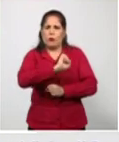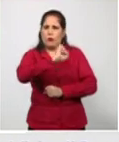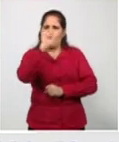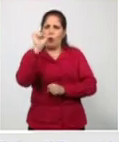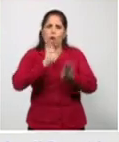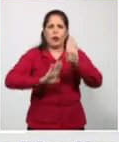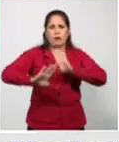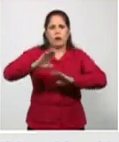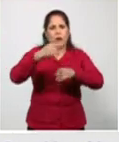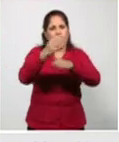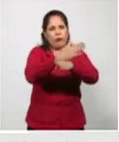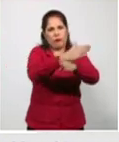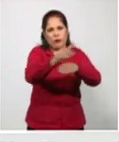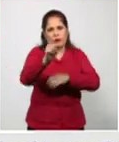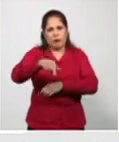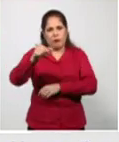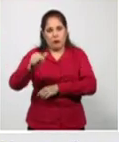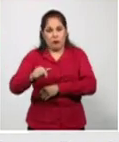en SARS-CoV-2,